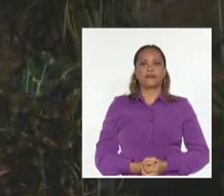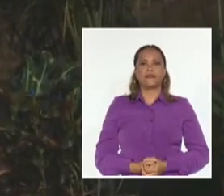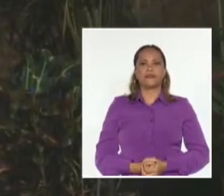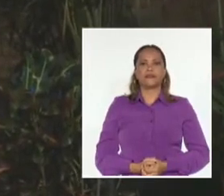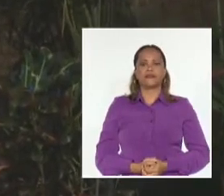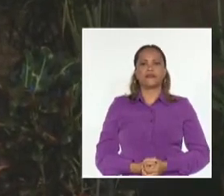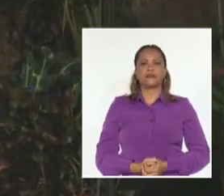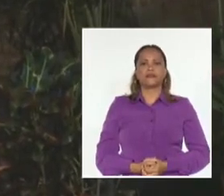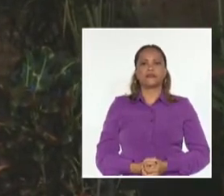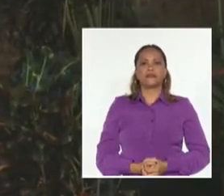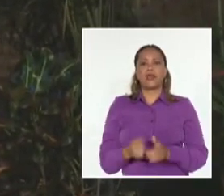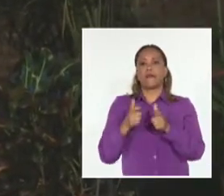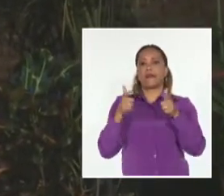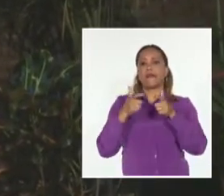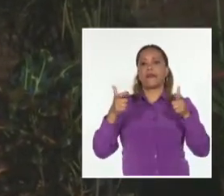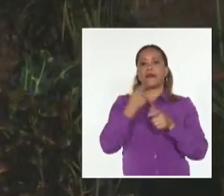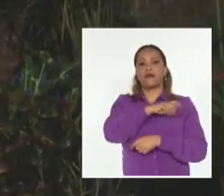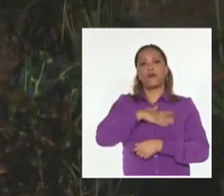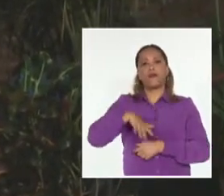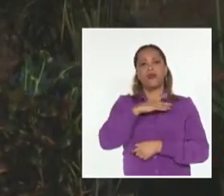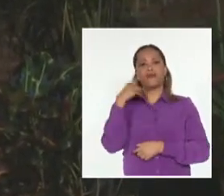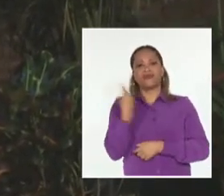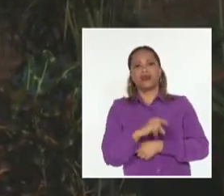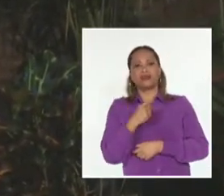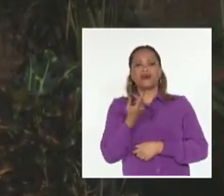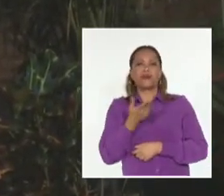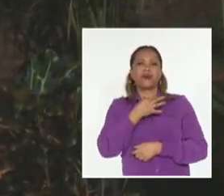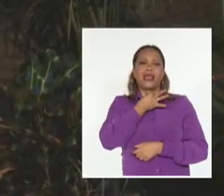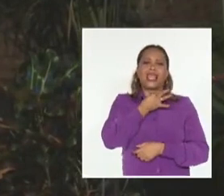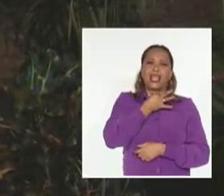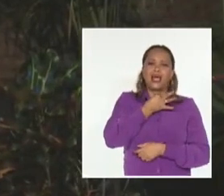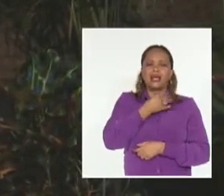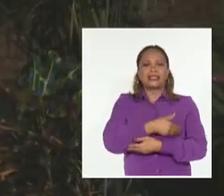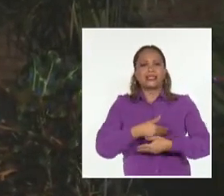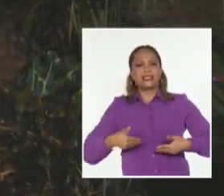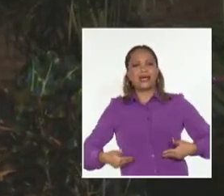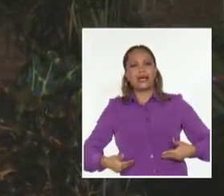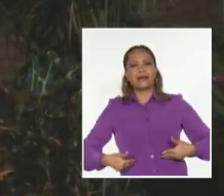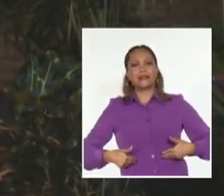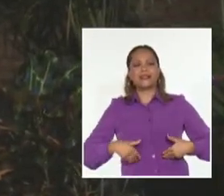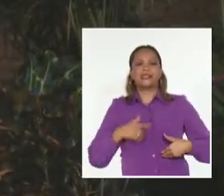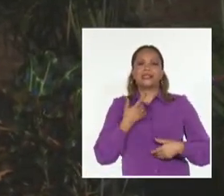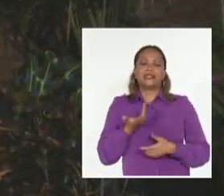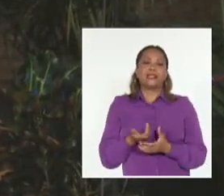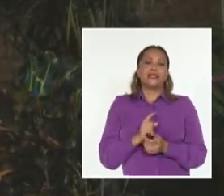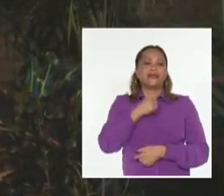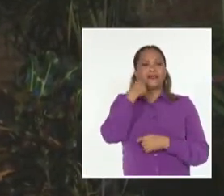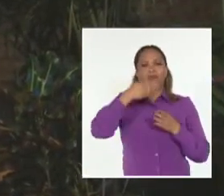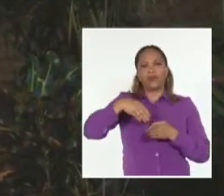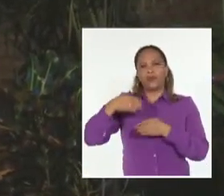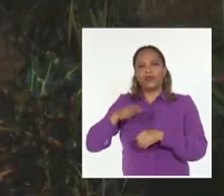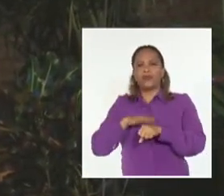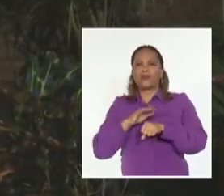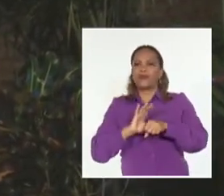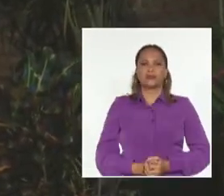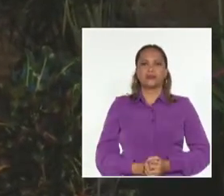la mayoría de los pueblos que han sido más castigados por la pobreza, el hambre, la miseria, las muertes por enfermedades